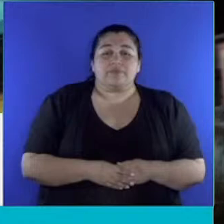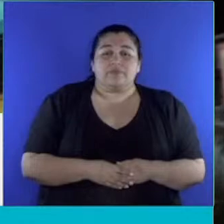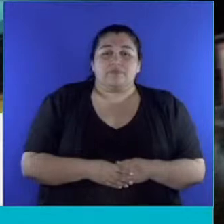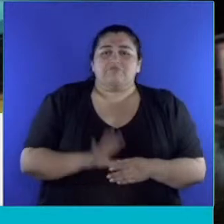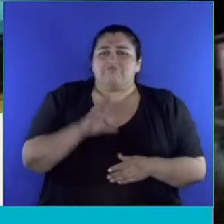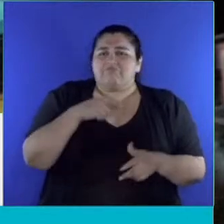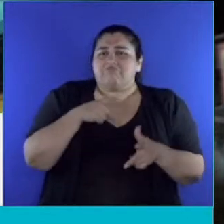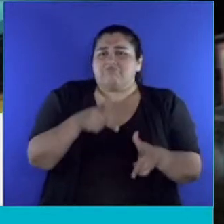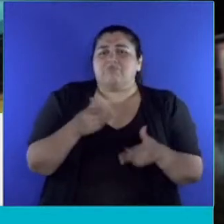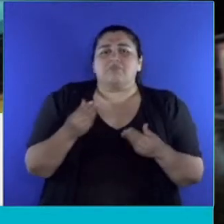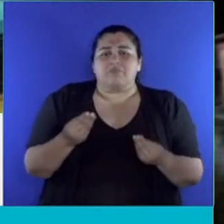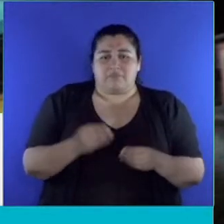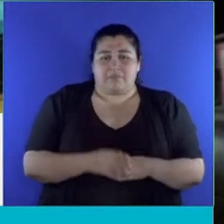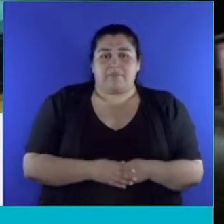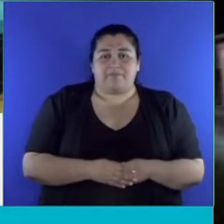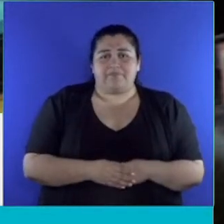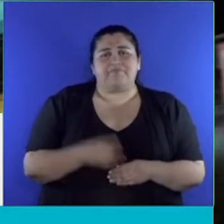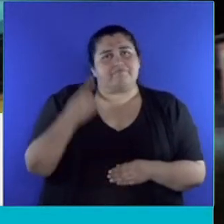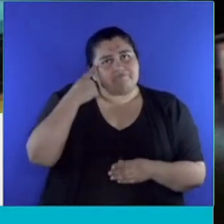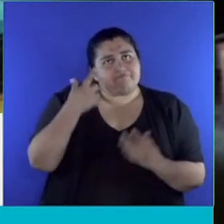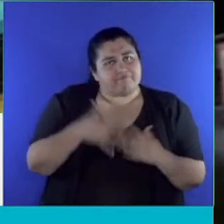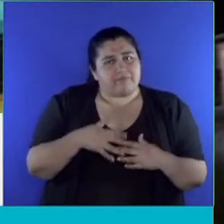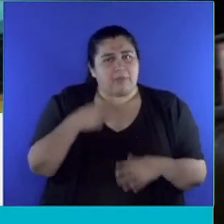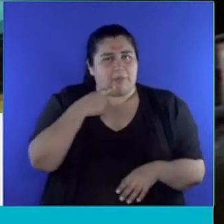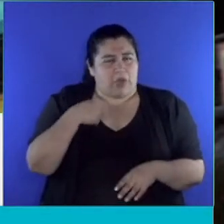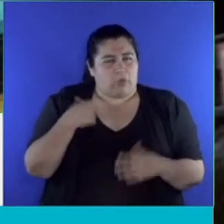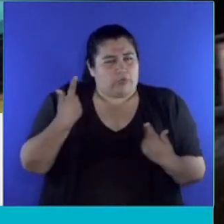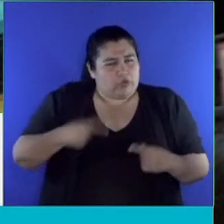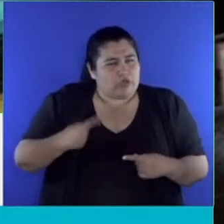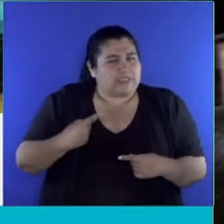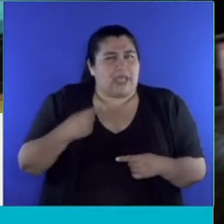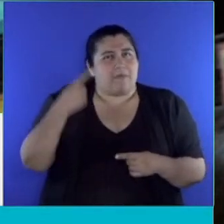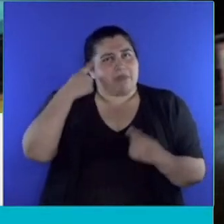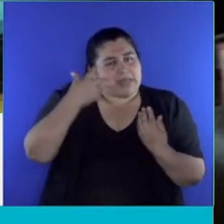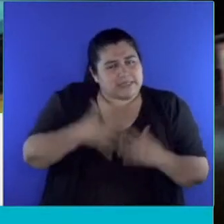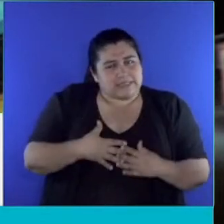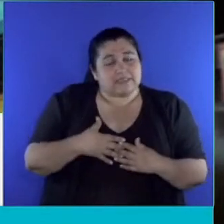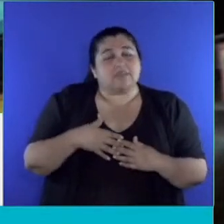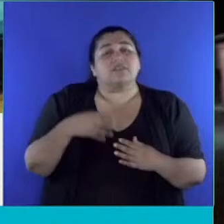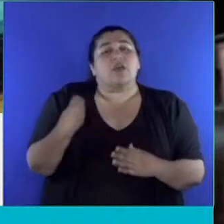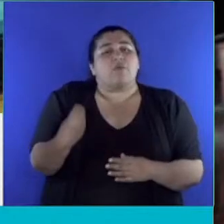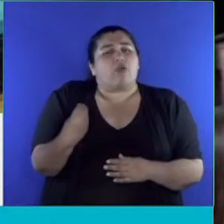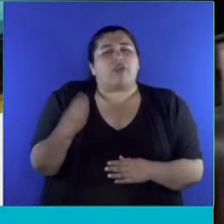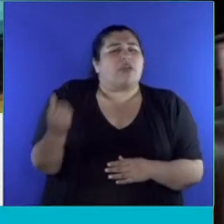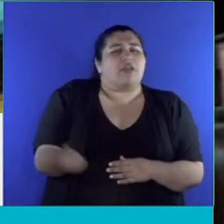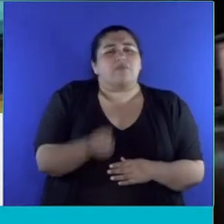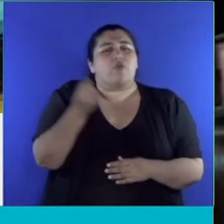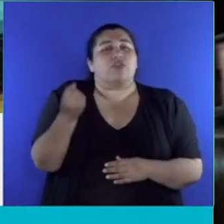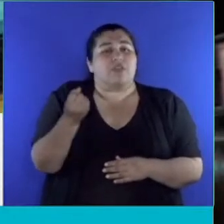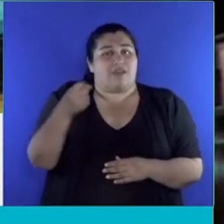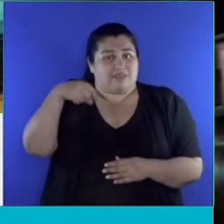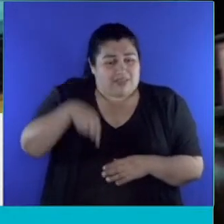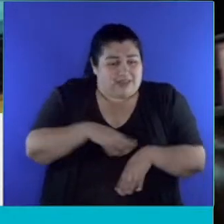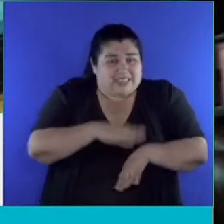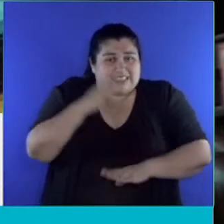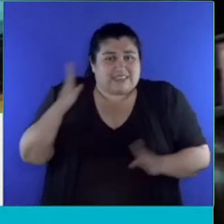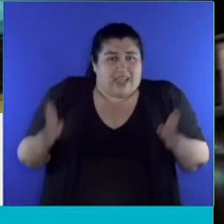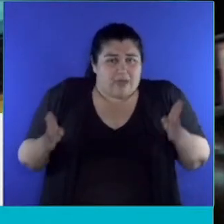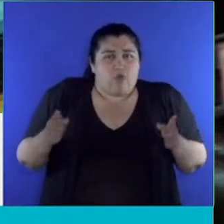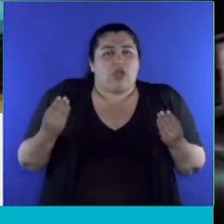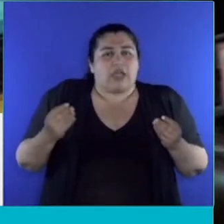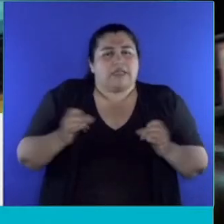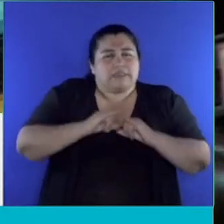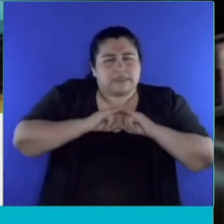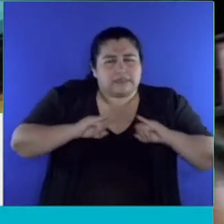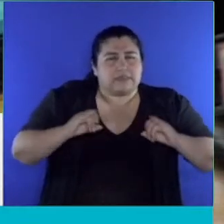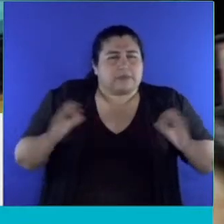decir con esto también, y me pregunto, y entiendo que también todos nos tenemos que preguntar, ¿por qué es tan importante en este contexto